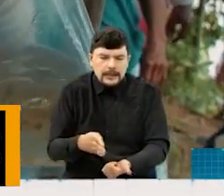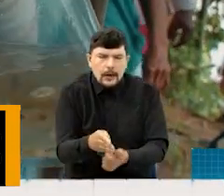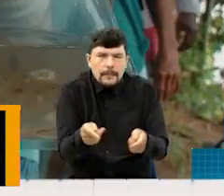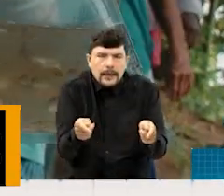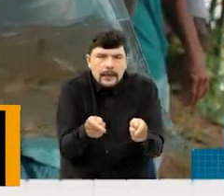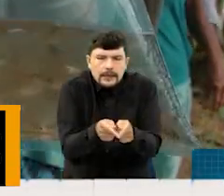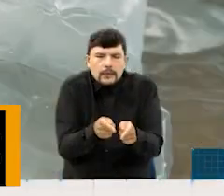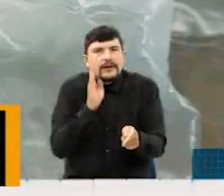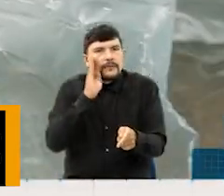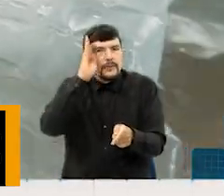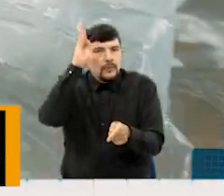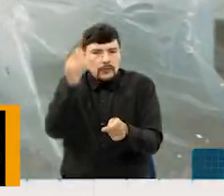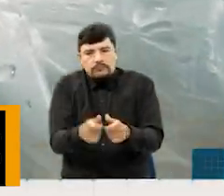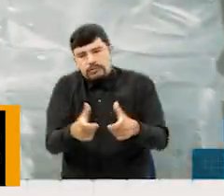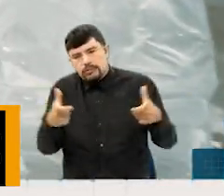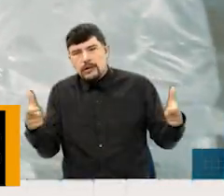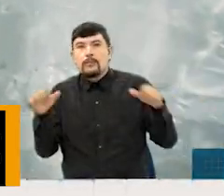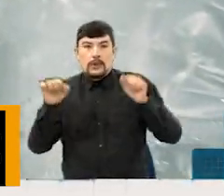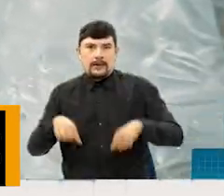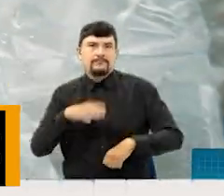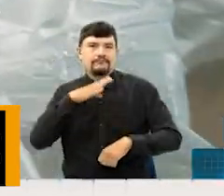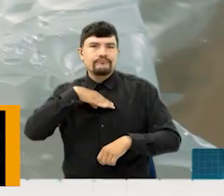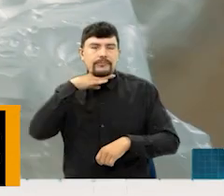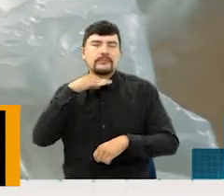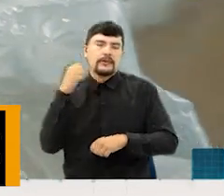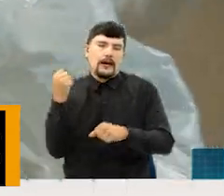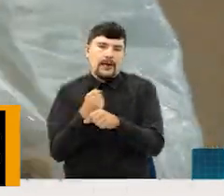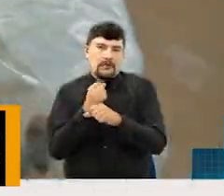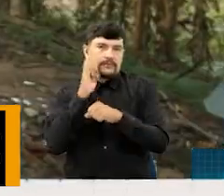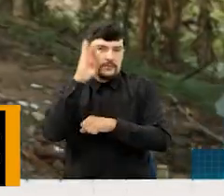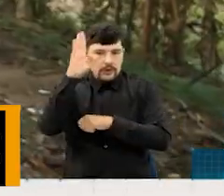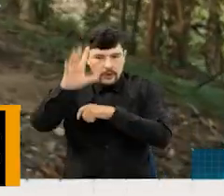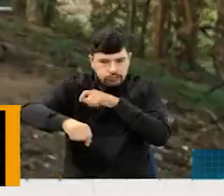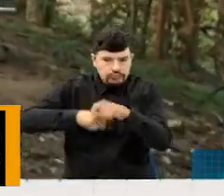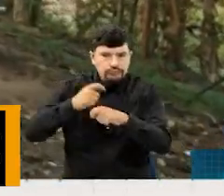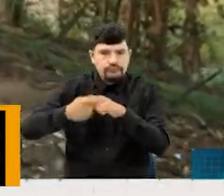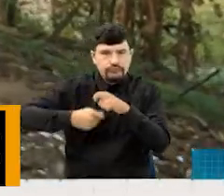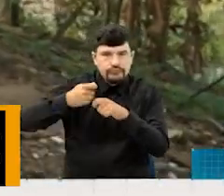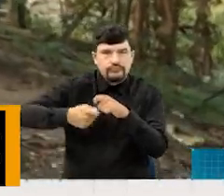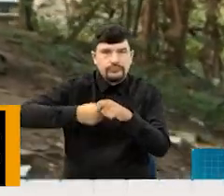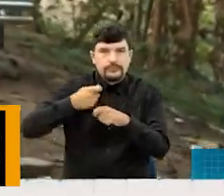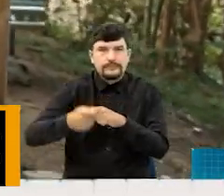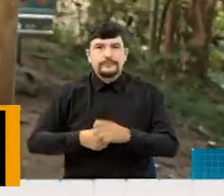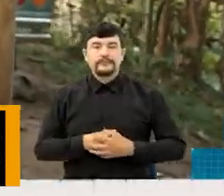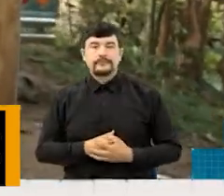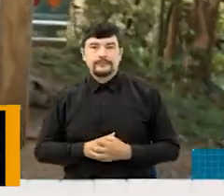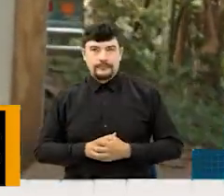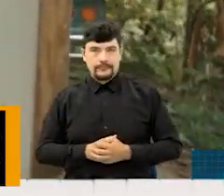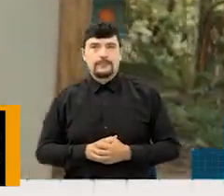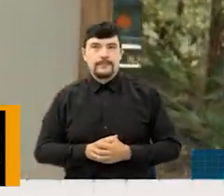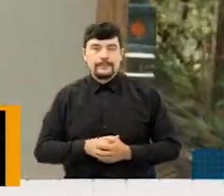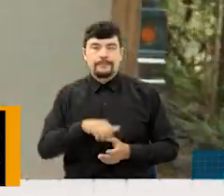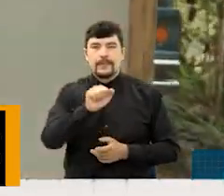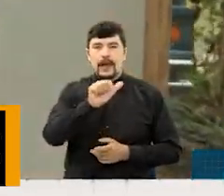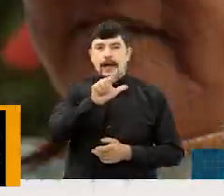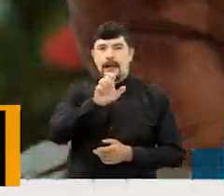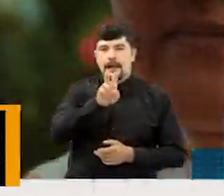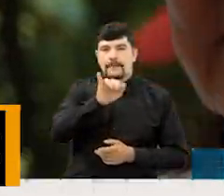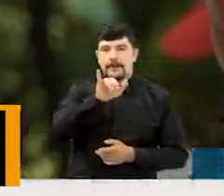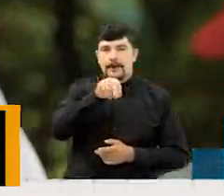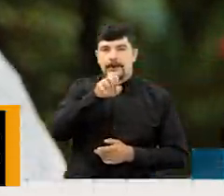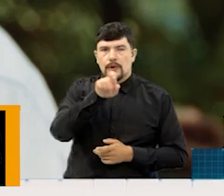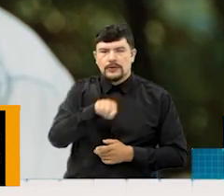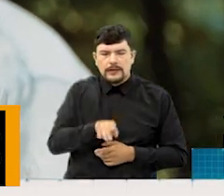pues los echamos allá en la quebrada, en la platanala, para que ellos se produzcan, porque de ahí es donde nos viene el beneficio para nosotros, para nuestras familias. En compañía de